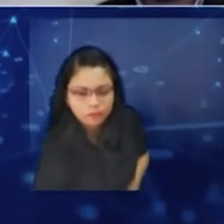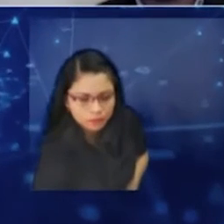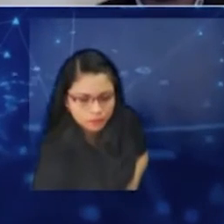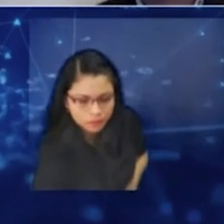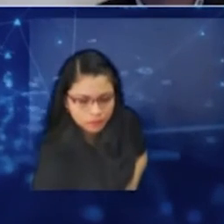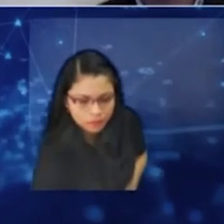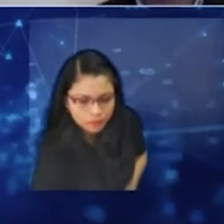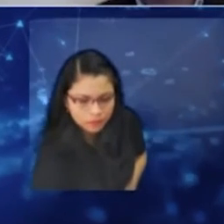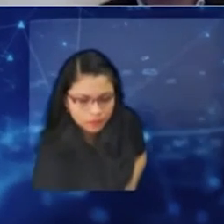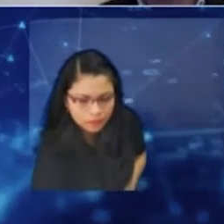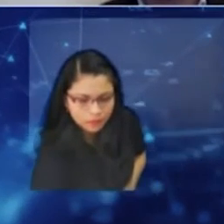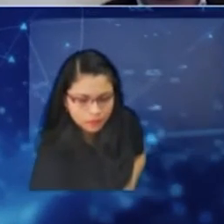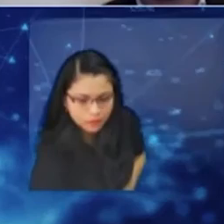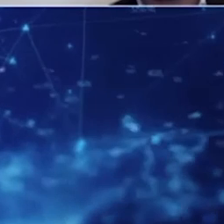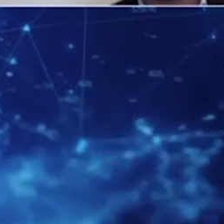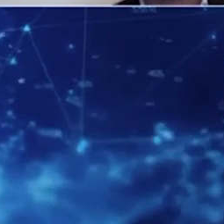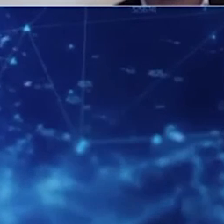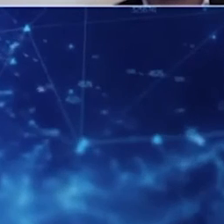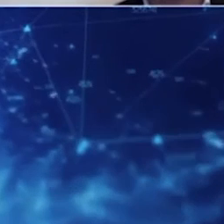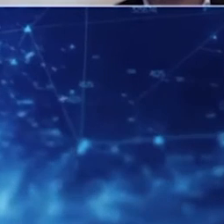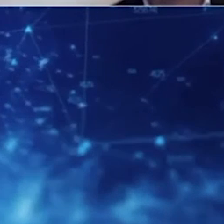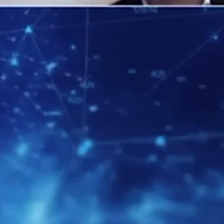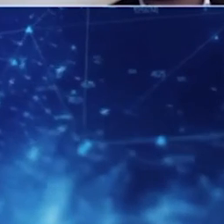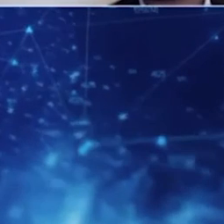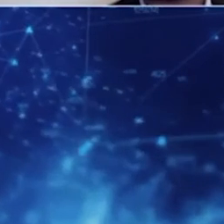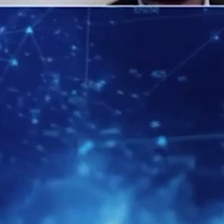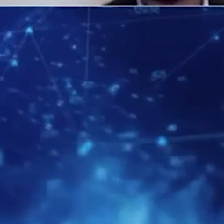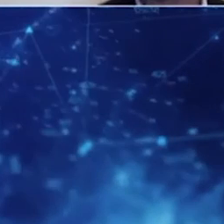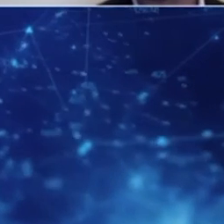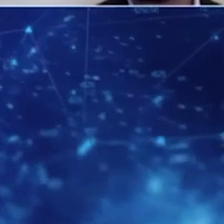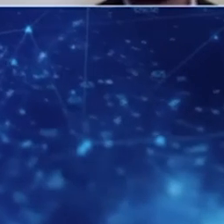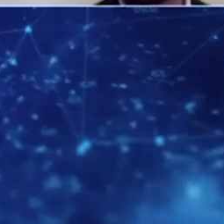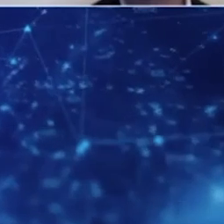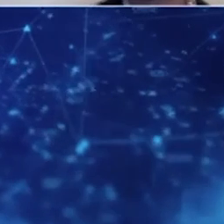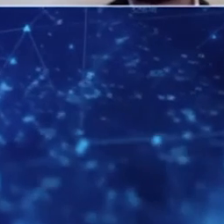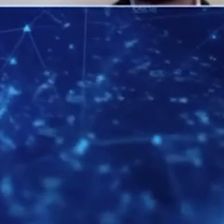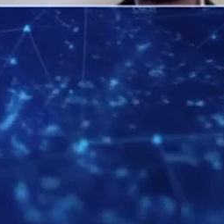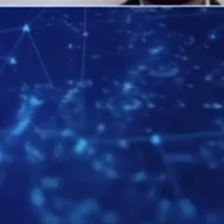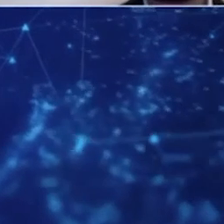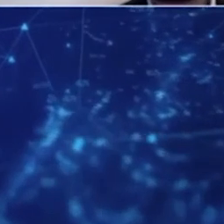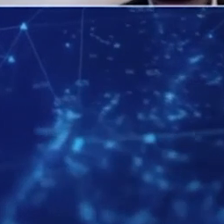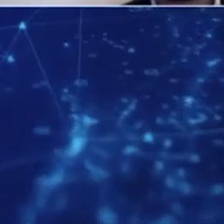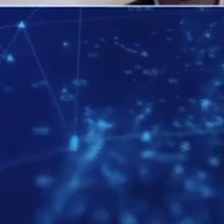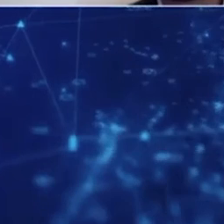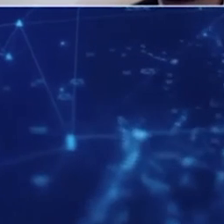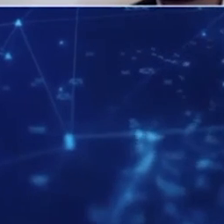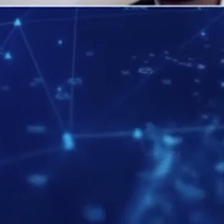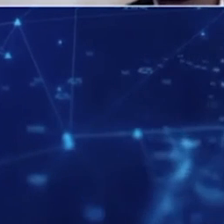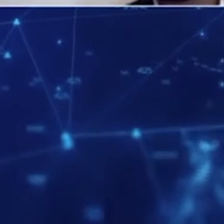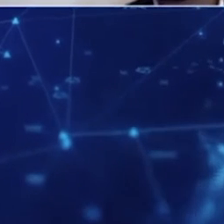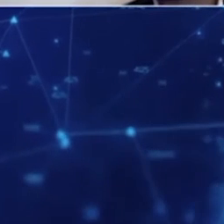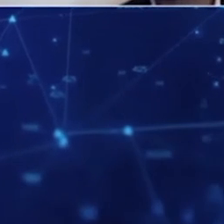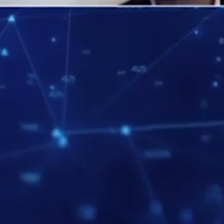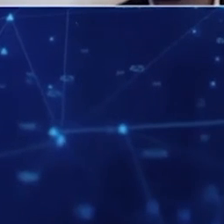siguientes bandas de interés para nuevos servicios, ecosistema 5G, industria 4.0, movilidad, y son la banda